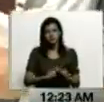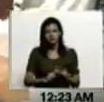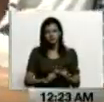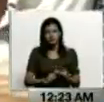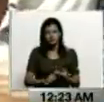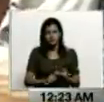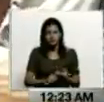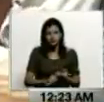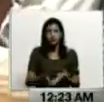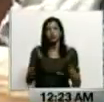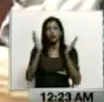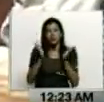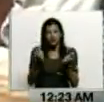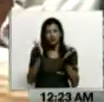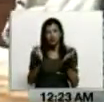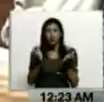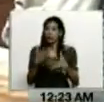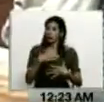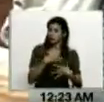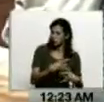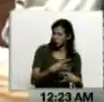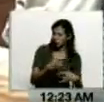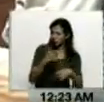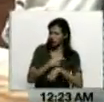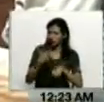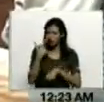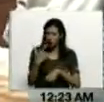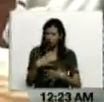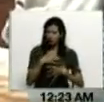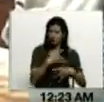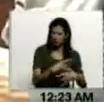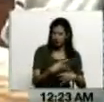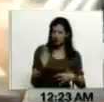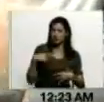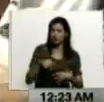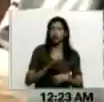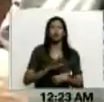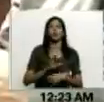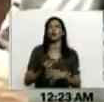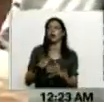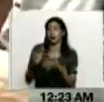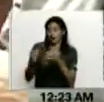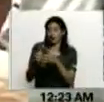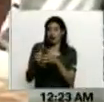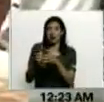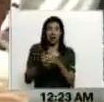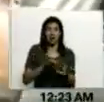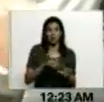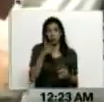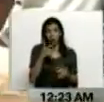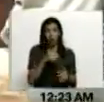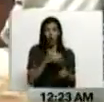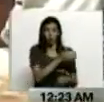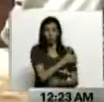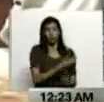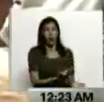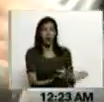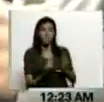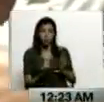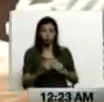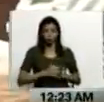este Torbellino yo veo muy interesado el gobierno en tener su propia oposición